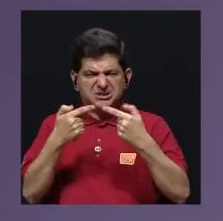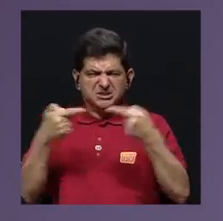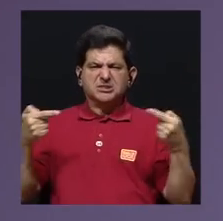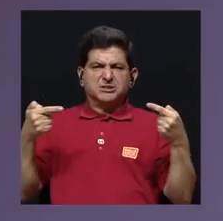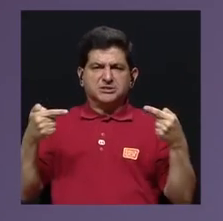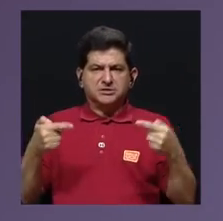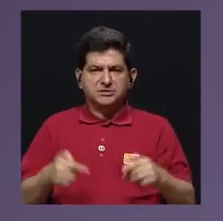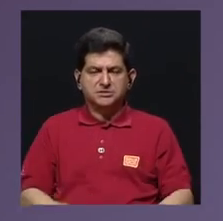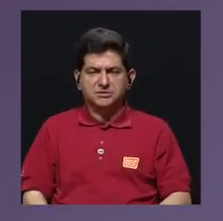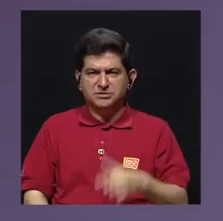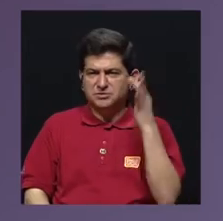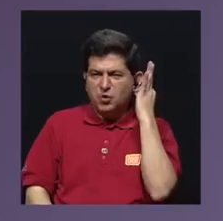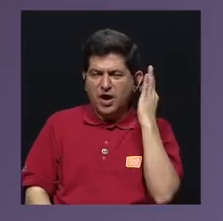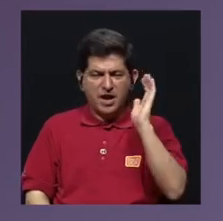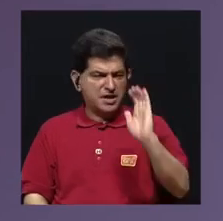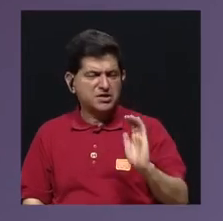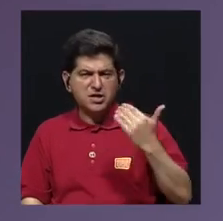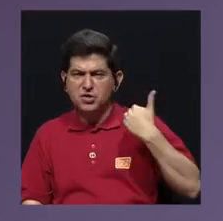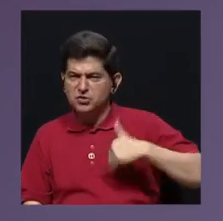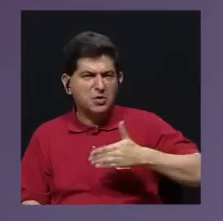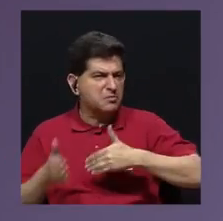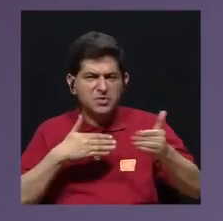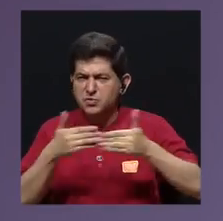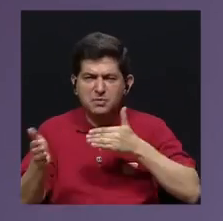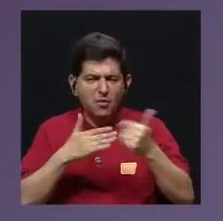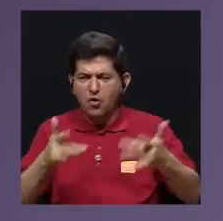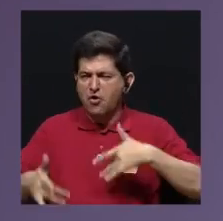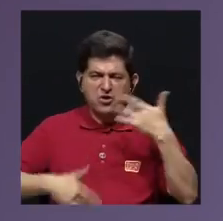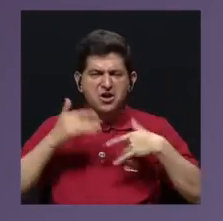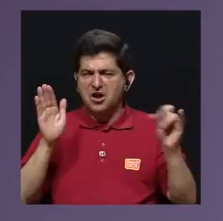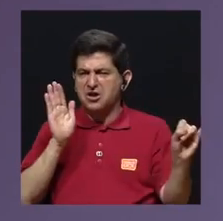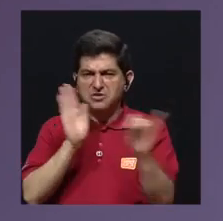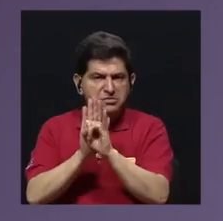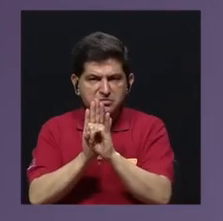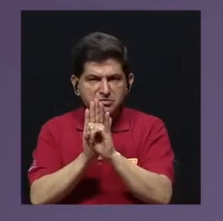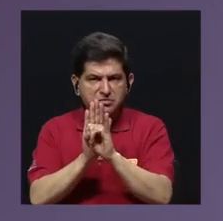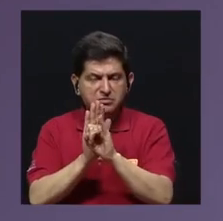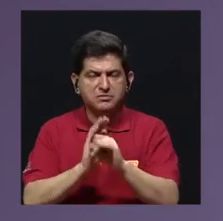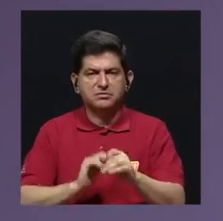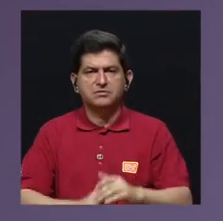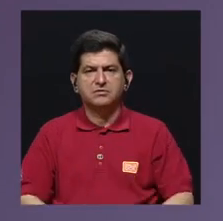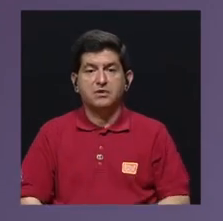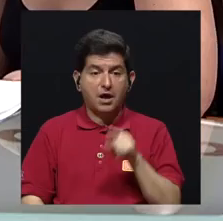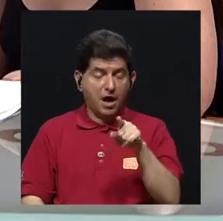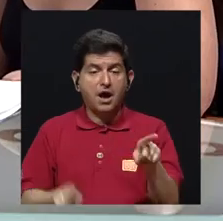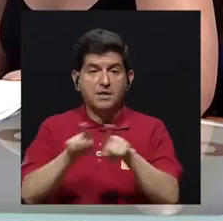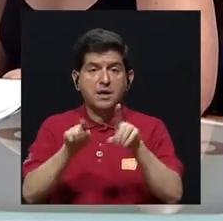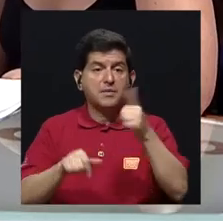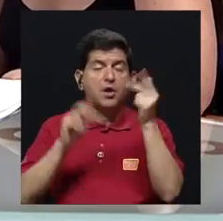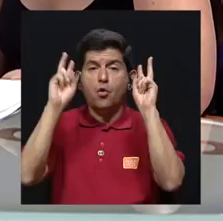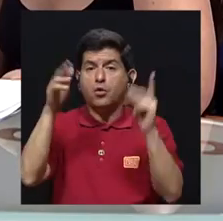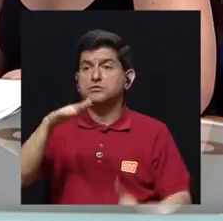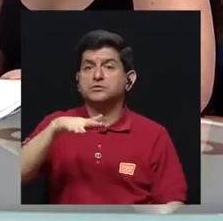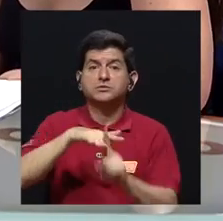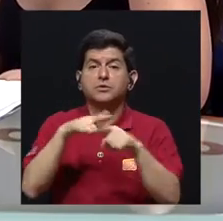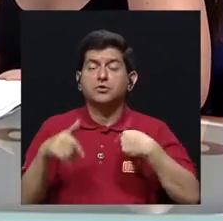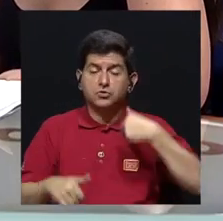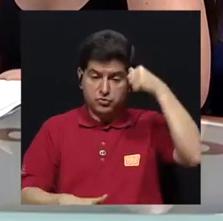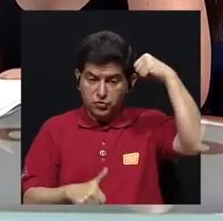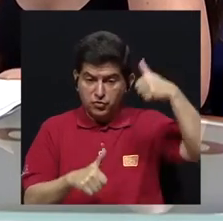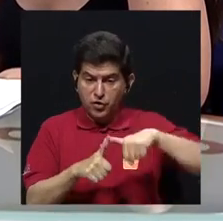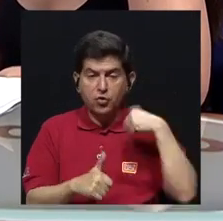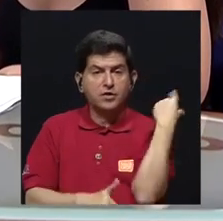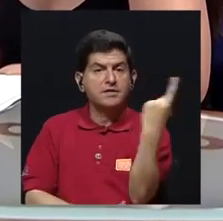desde mujeres, niños, hombres, lo que sea, que se sienten identificados, ¿verdad? Salen hasta otras temáticas. A mí nunca se me va a